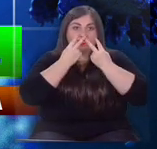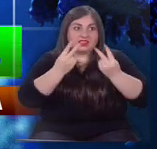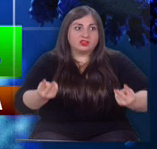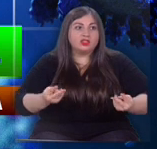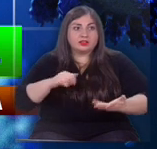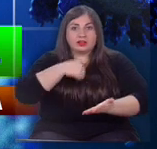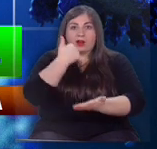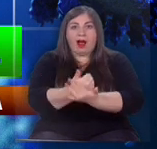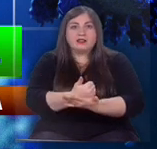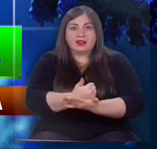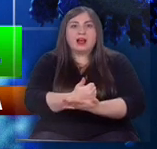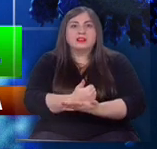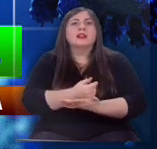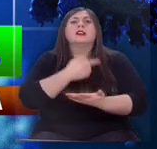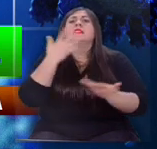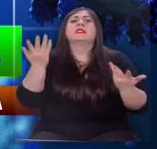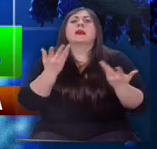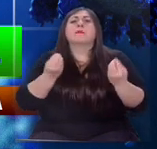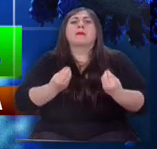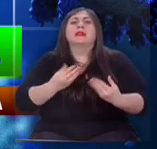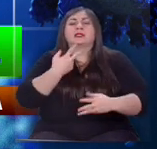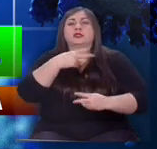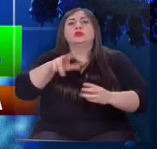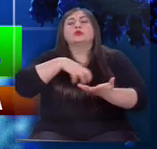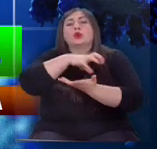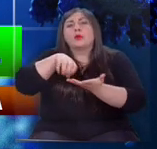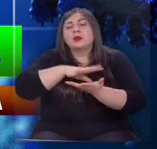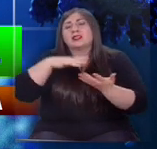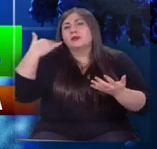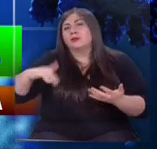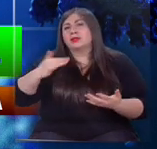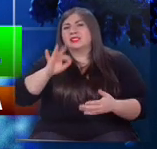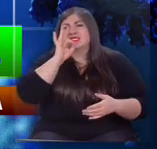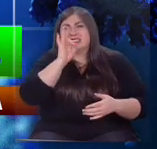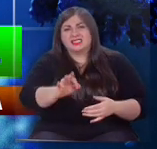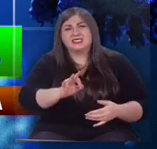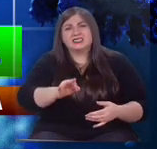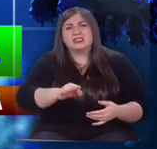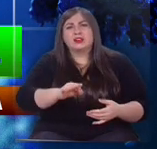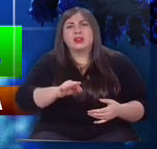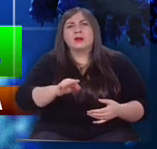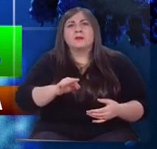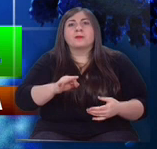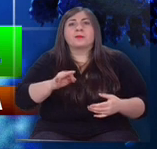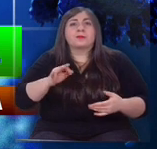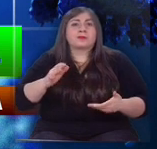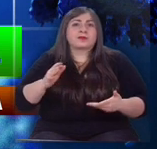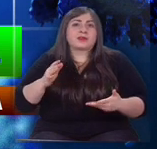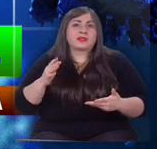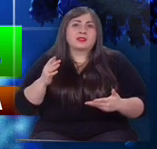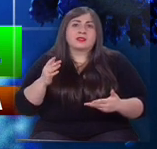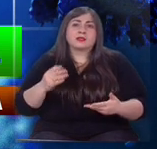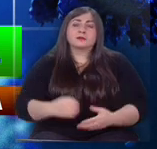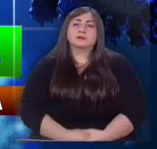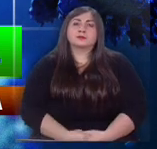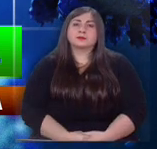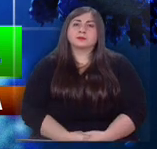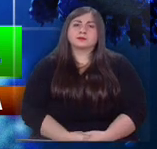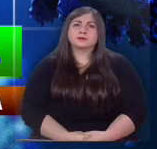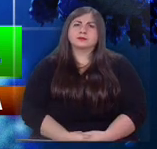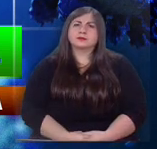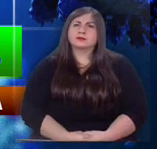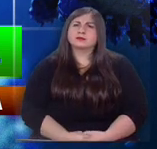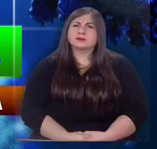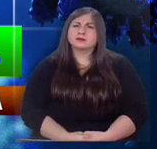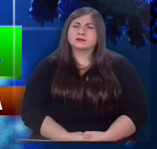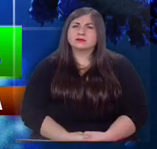alcaldes respecto de la situación de sus comunas. Esto es una encuesta importante decirlo, ¿eh? Esto de Camarones a Río Ibáñez,